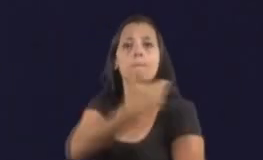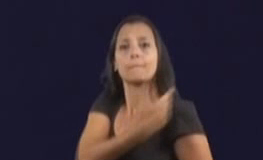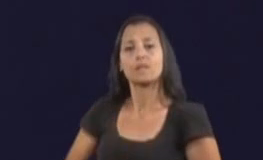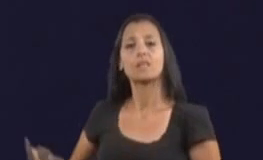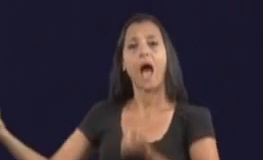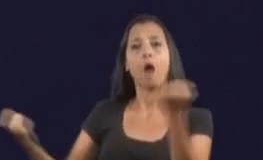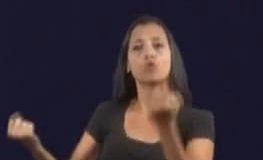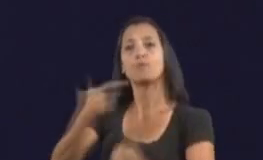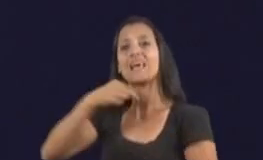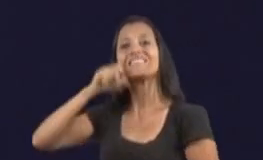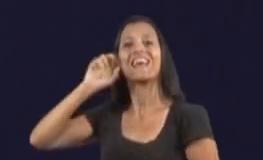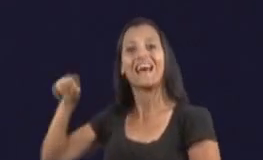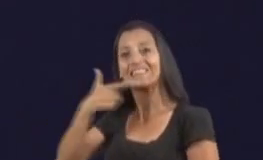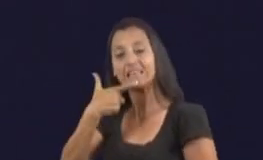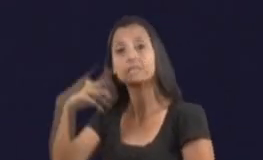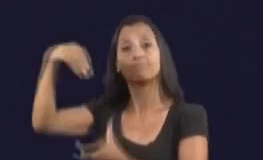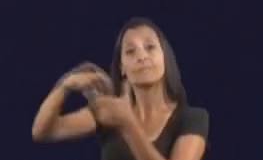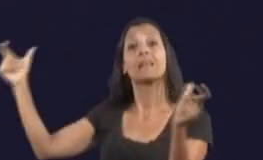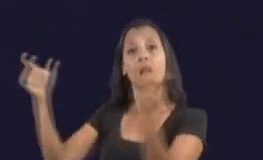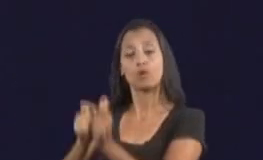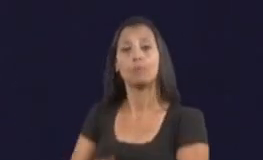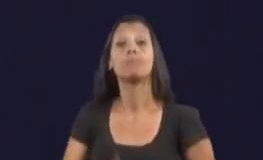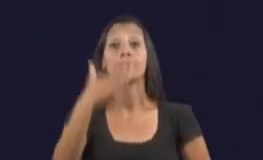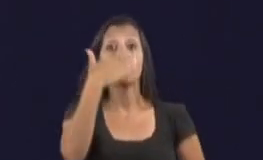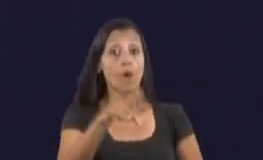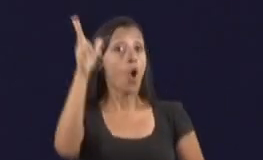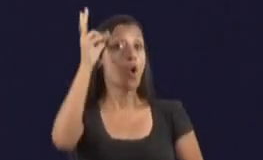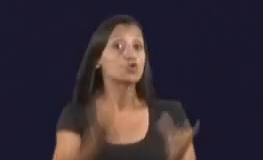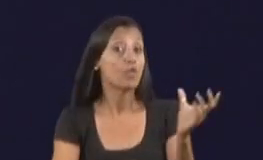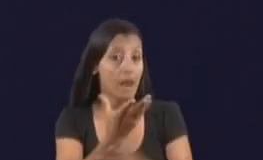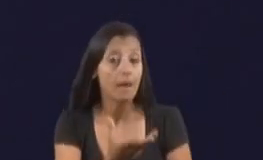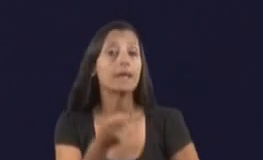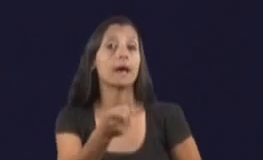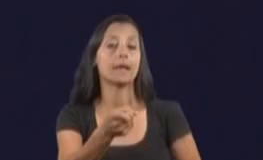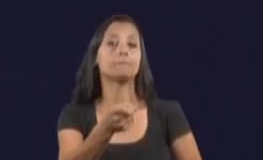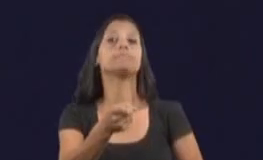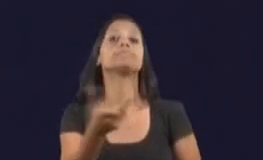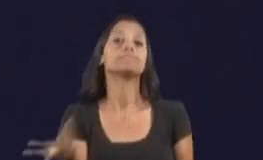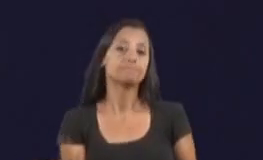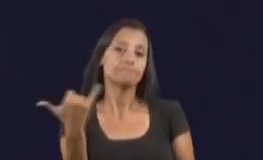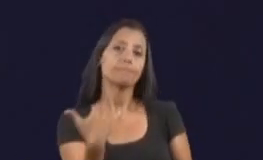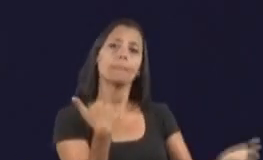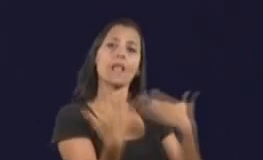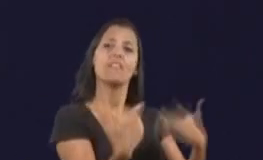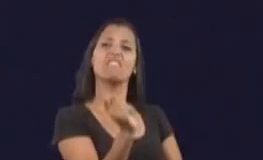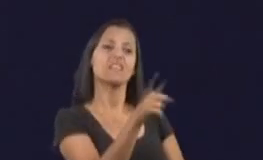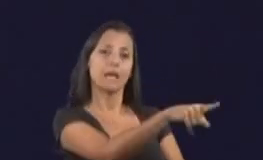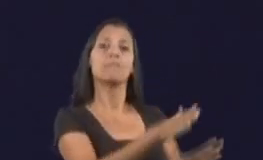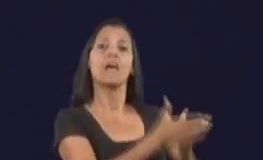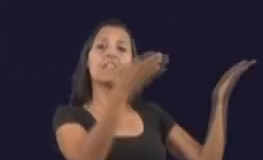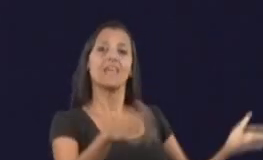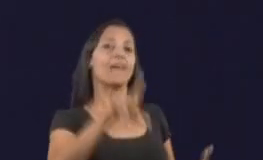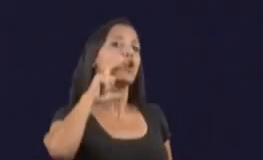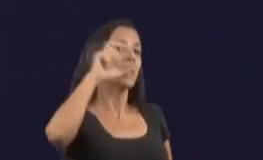automotriz Stellantis, John Elkann, y a las 8 de la mañana le dará una entrevista al diario